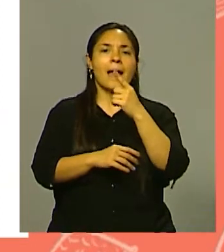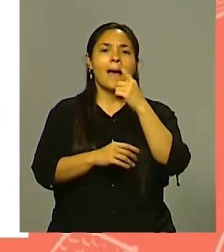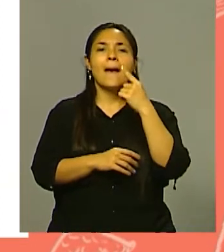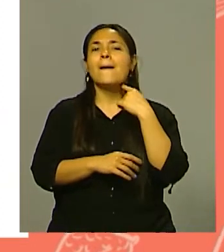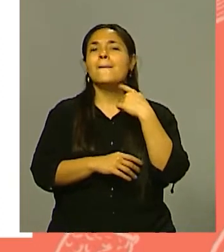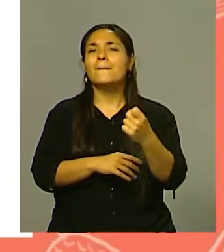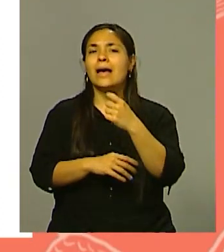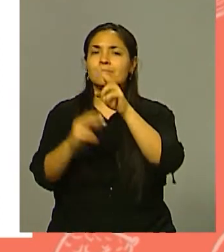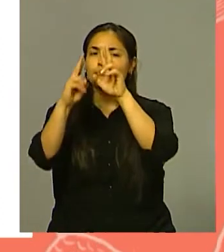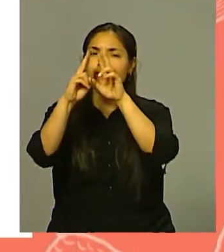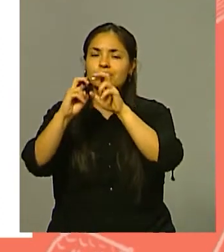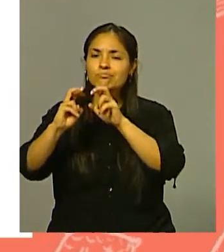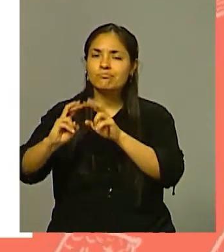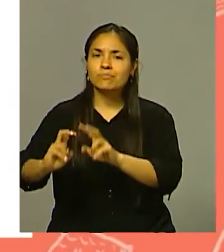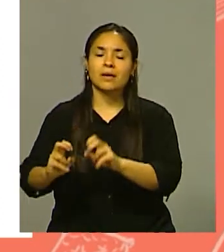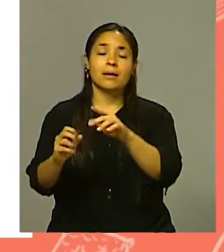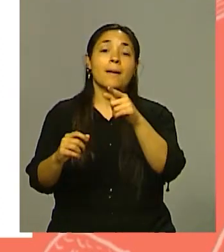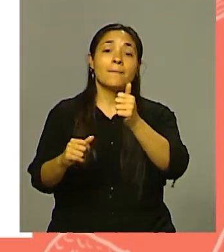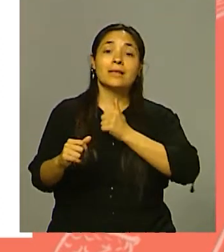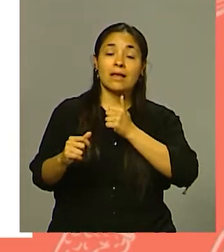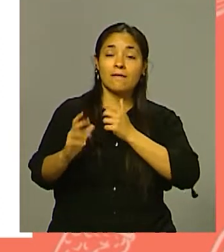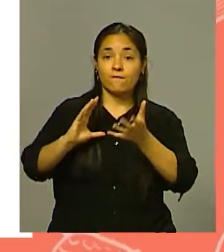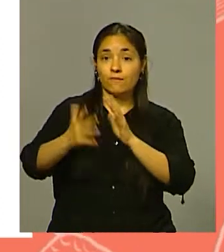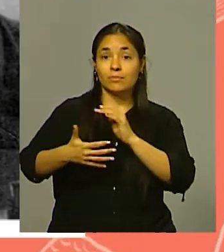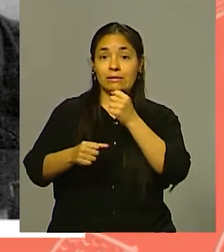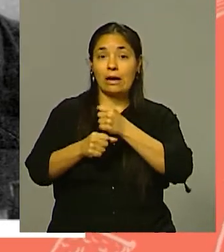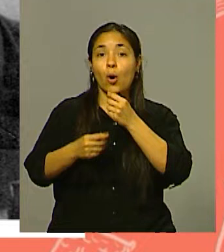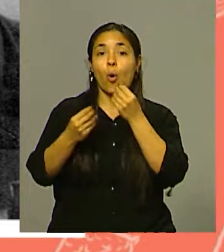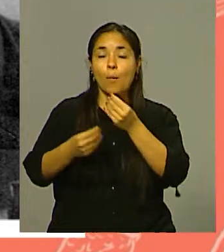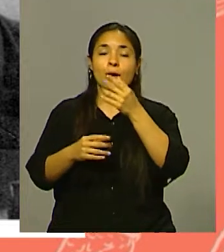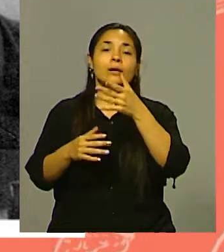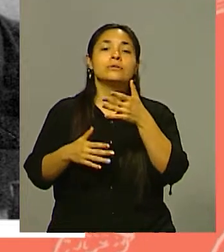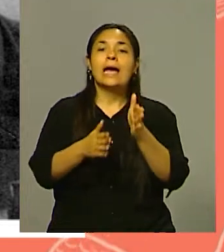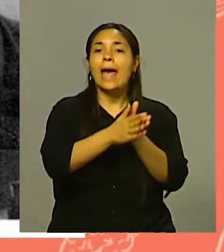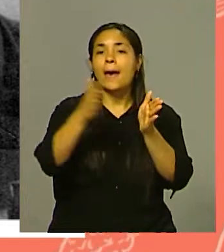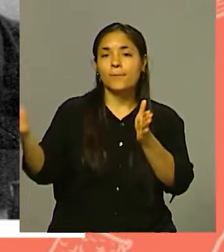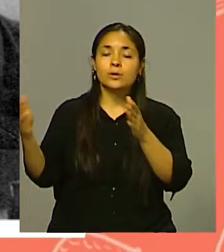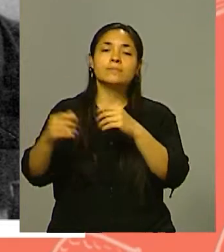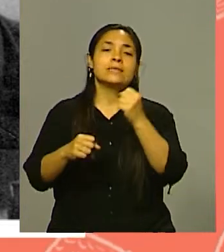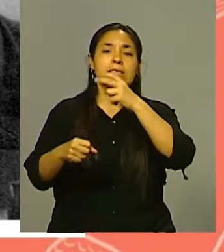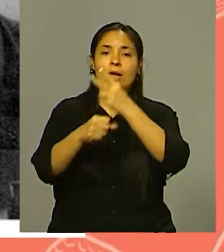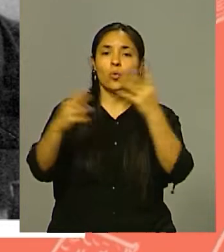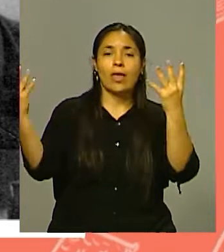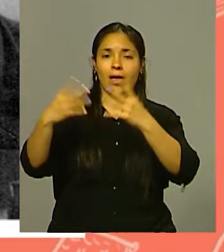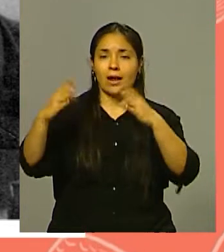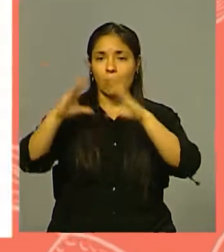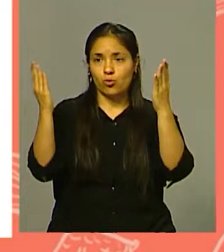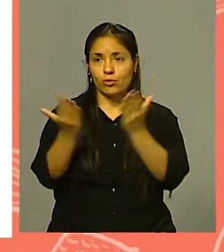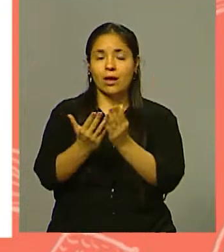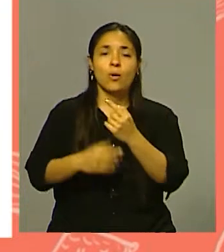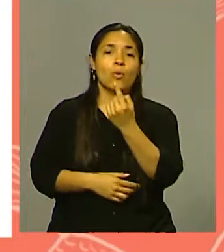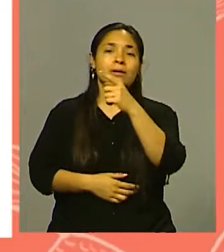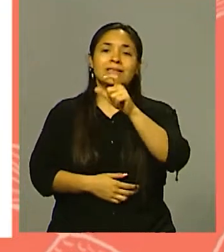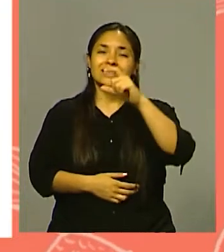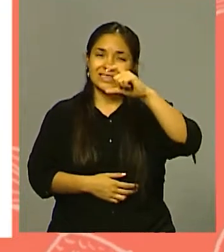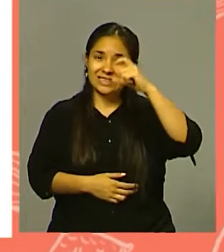las acciones de los militares durante la Segunda Guerra Mundial. Ahí estamos viendo algunas imágenes de la Segunda Guerra Mundial y uno de ellos es César